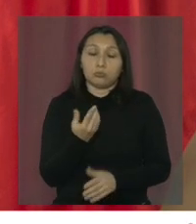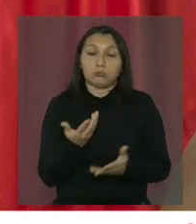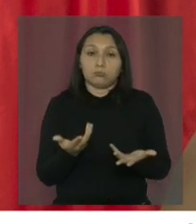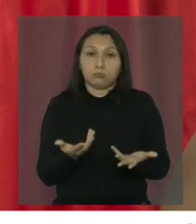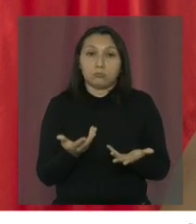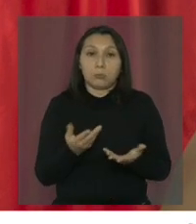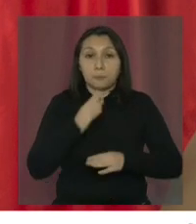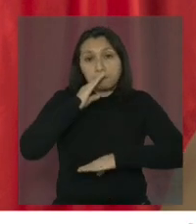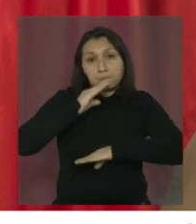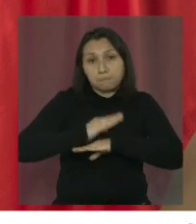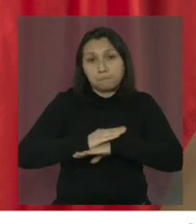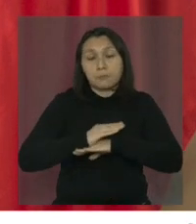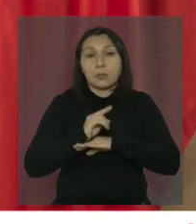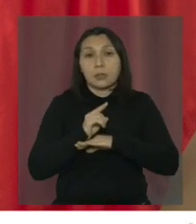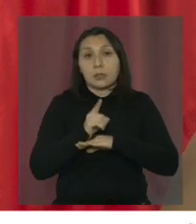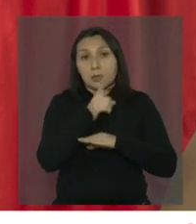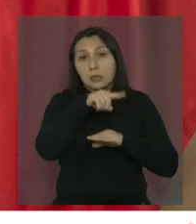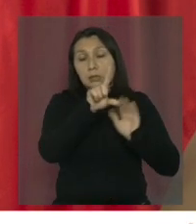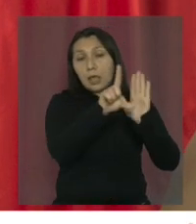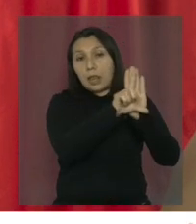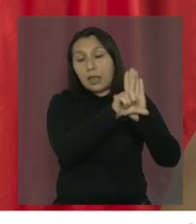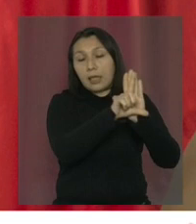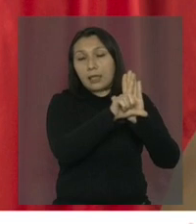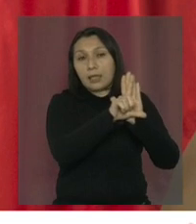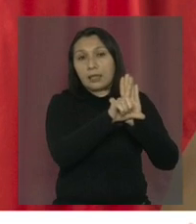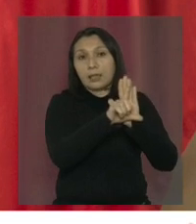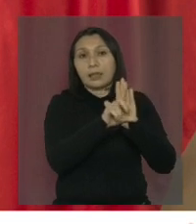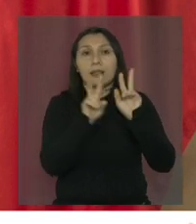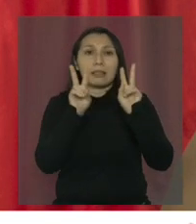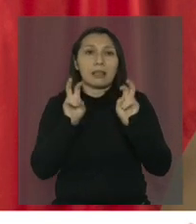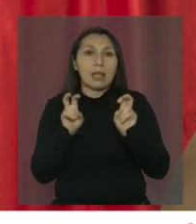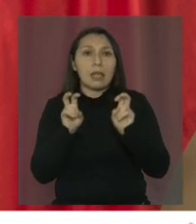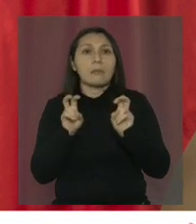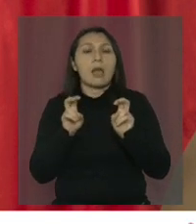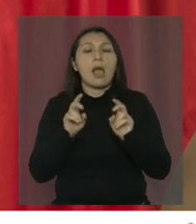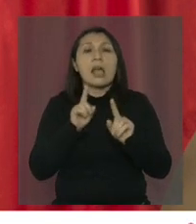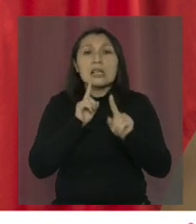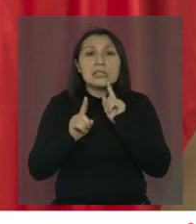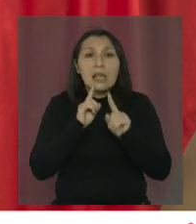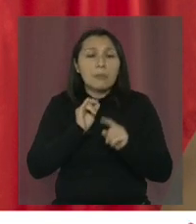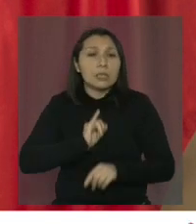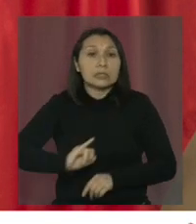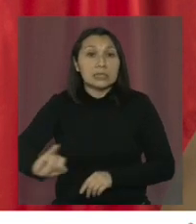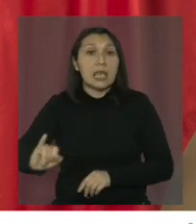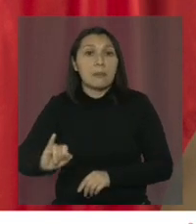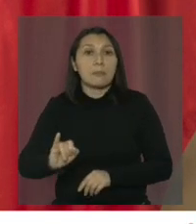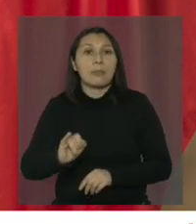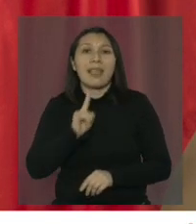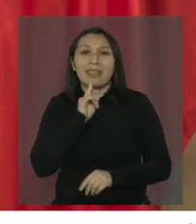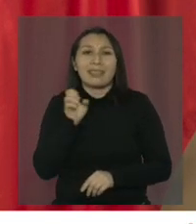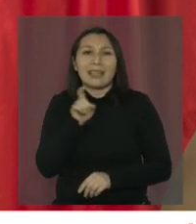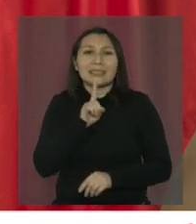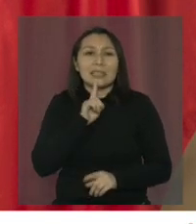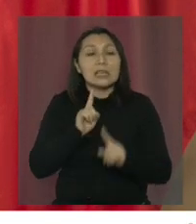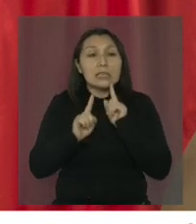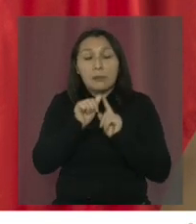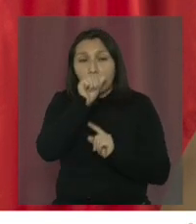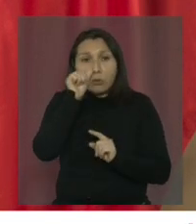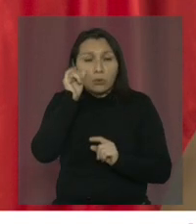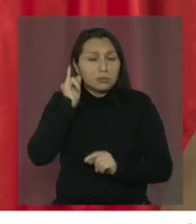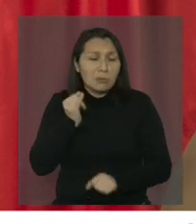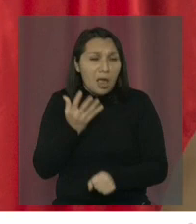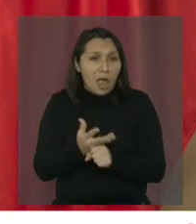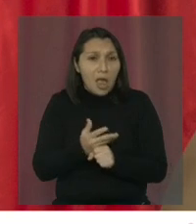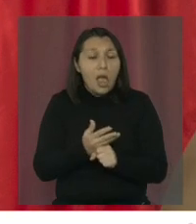sometidas a aquella disputa de aquella legislación sobre los tests permanentes es parte de una realidad que ya existe al menos para hablar los funcionarios